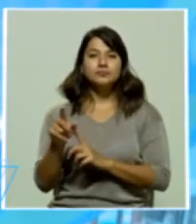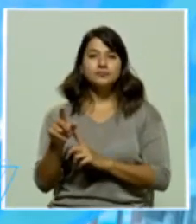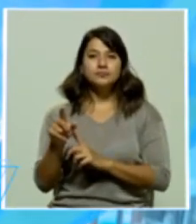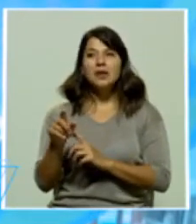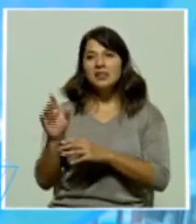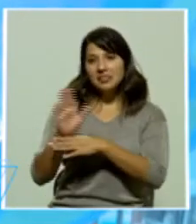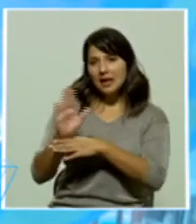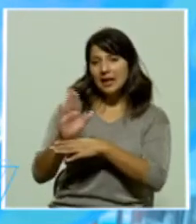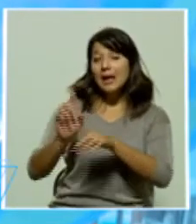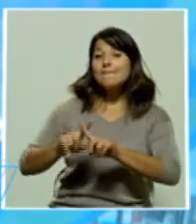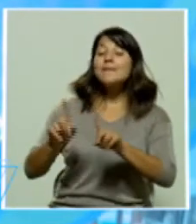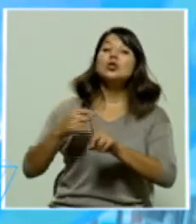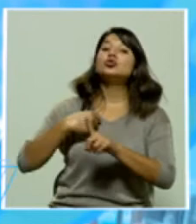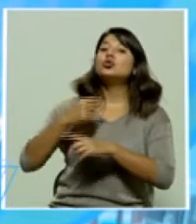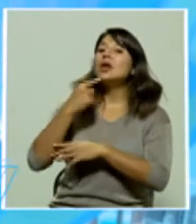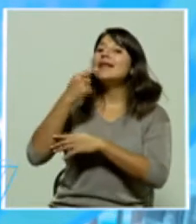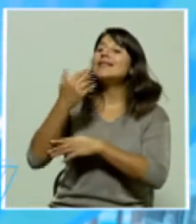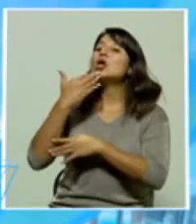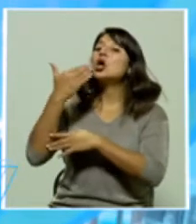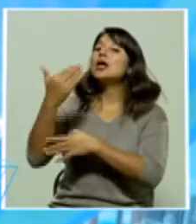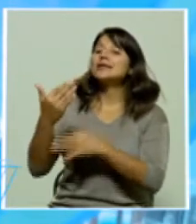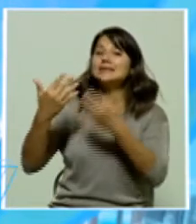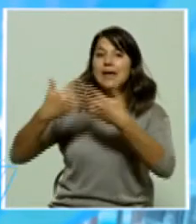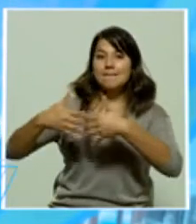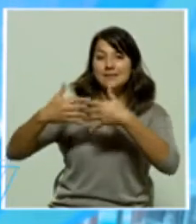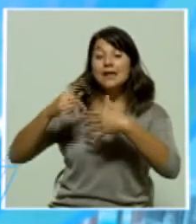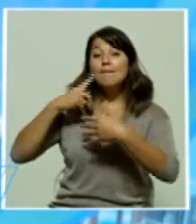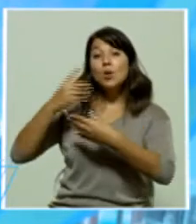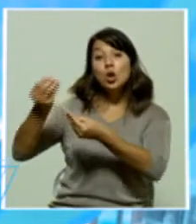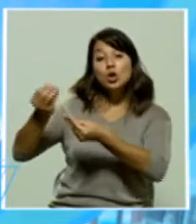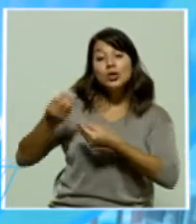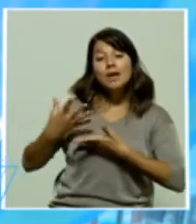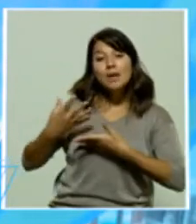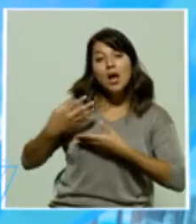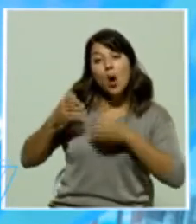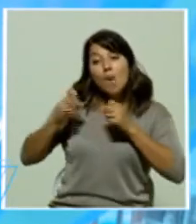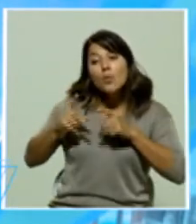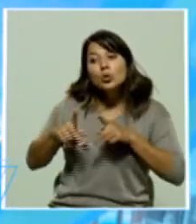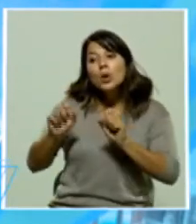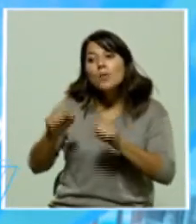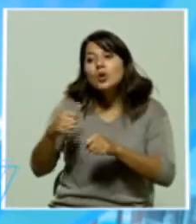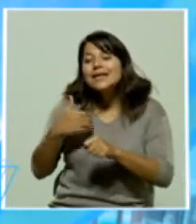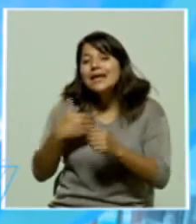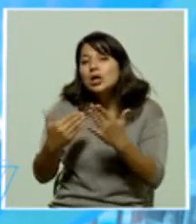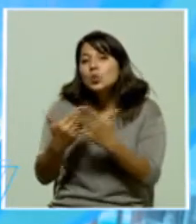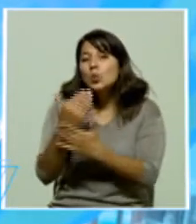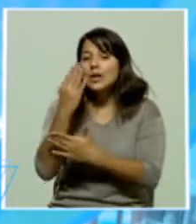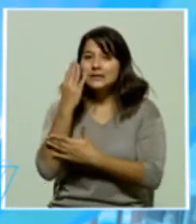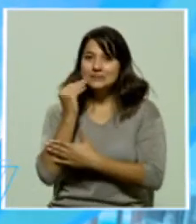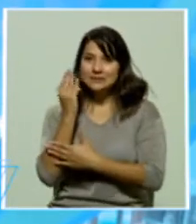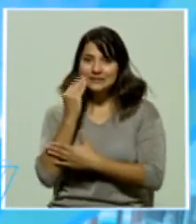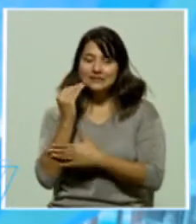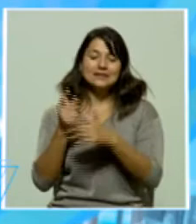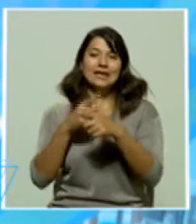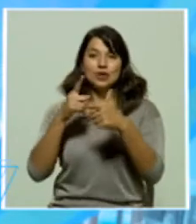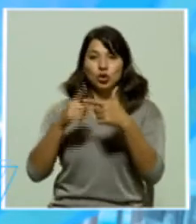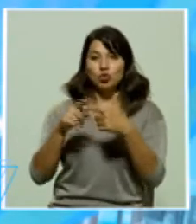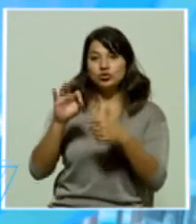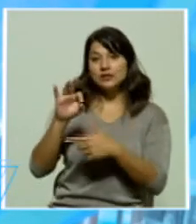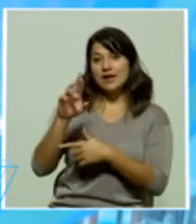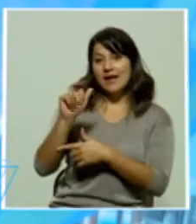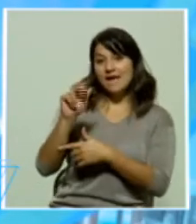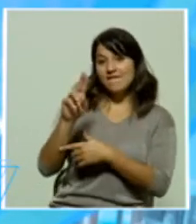mucho a la empresa porque me dio la oportunidad también de explorar otras cosas. Y entonces tanto Fran como